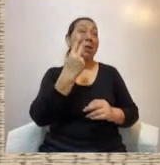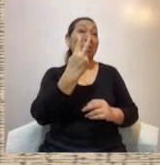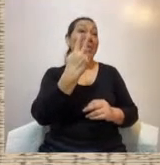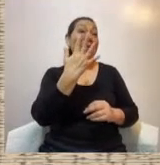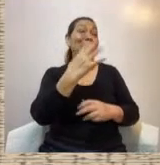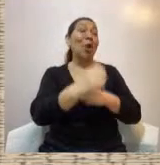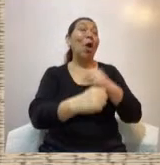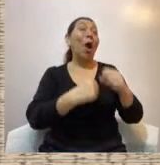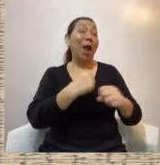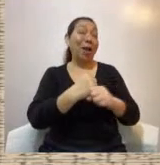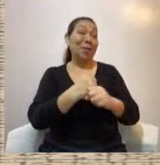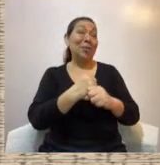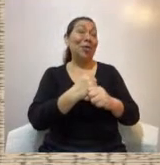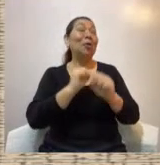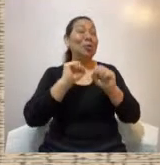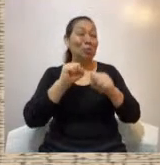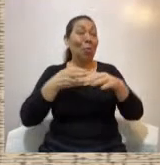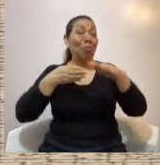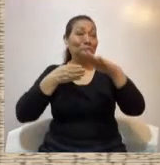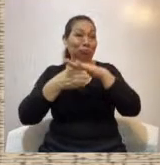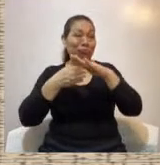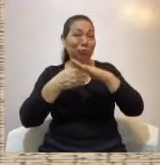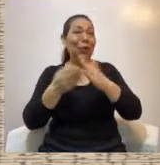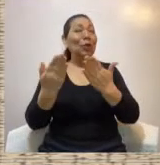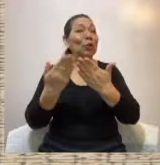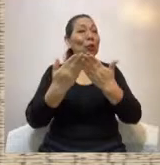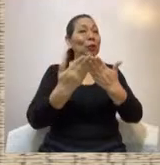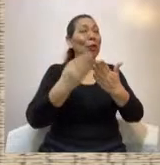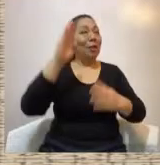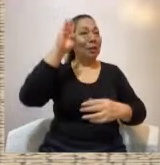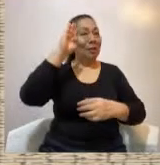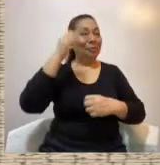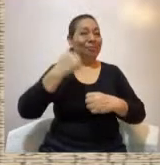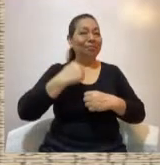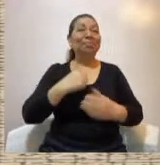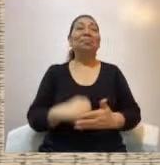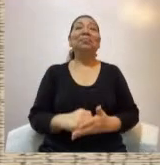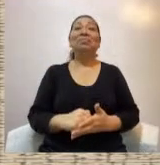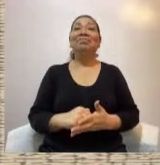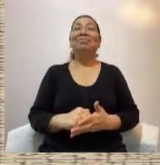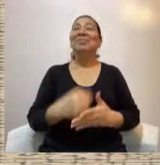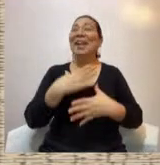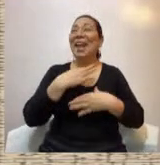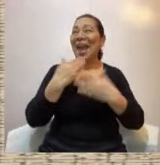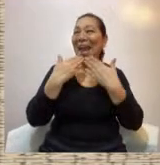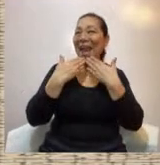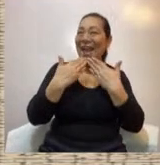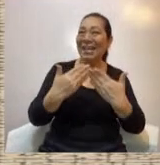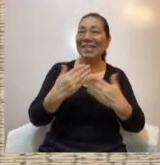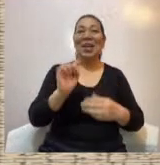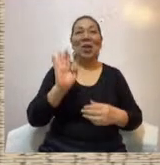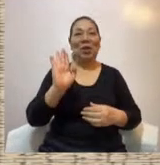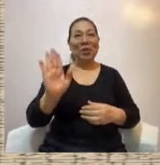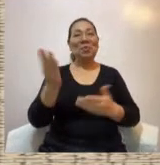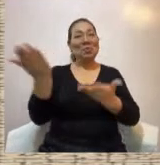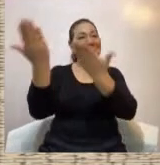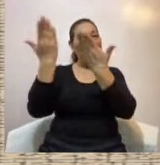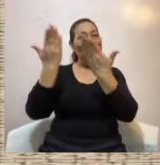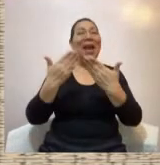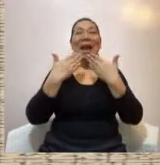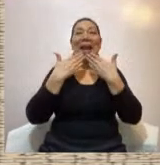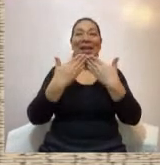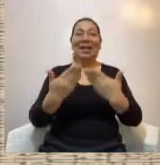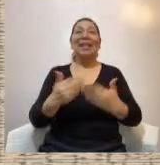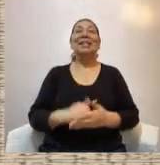solo hace 25 años las mujeres pueden acceder a estas escuelas de formación. Estoy muy agradecida con tu